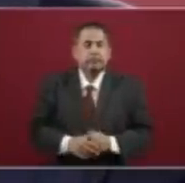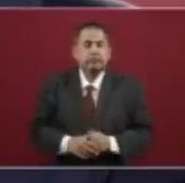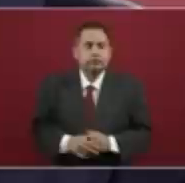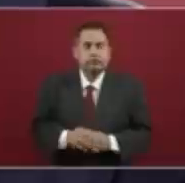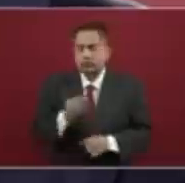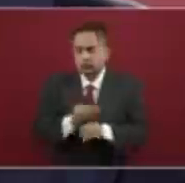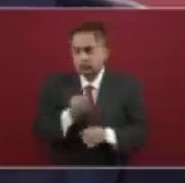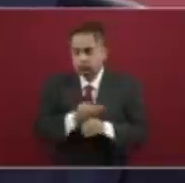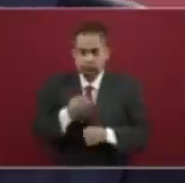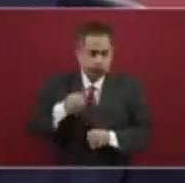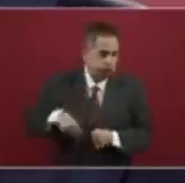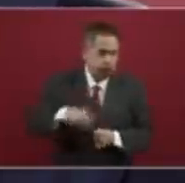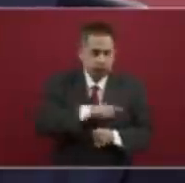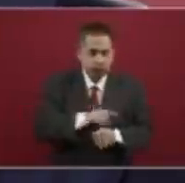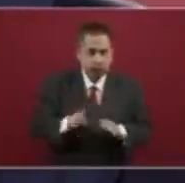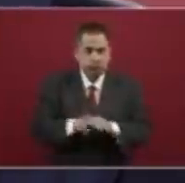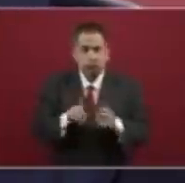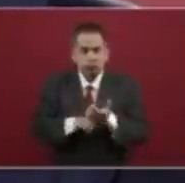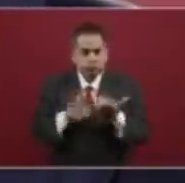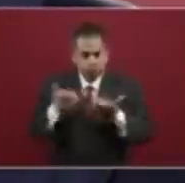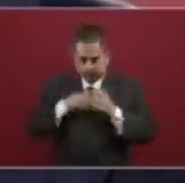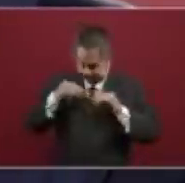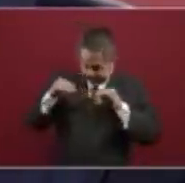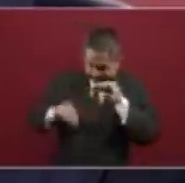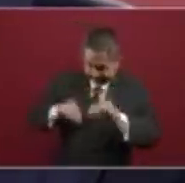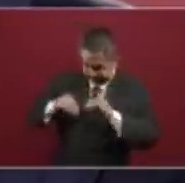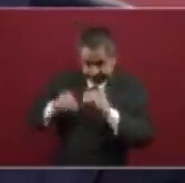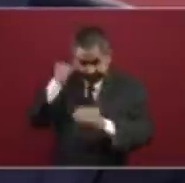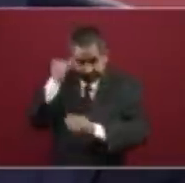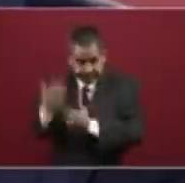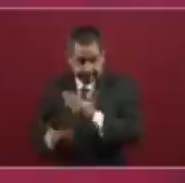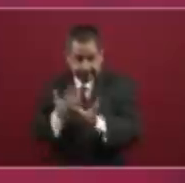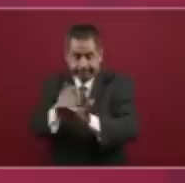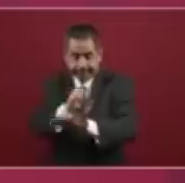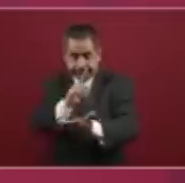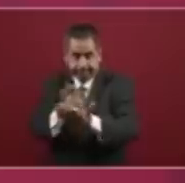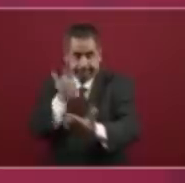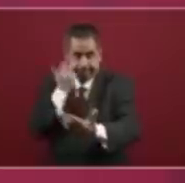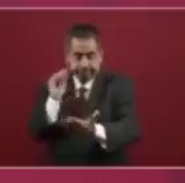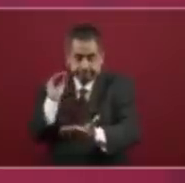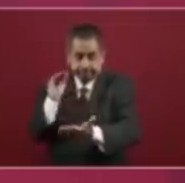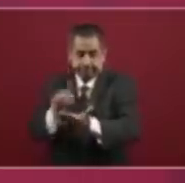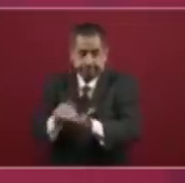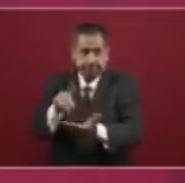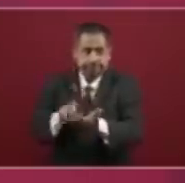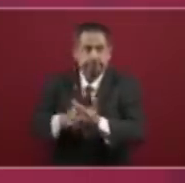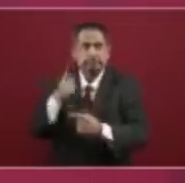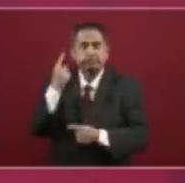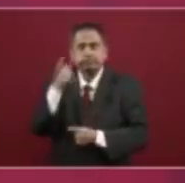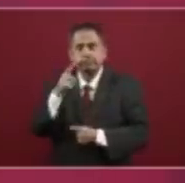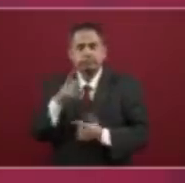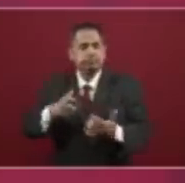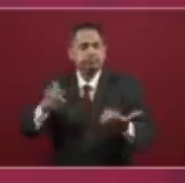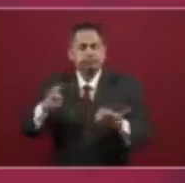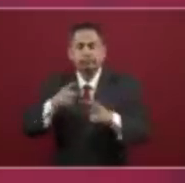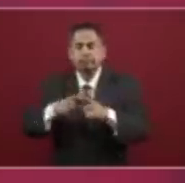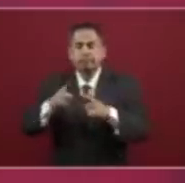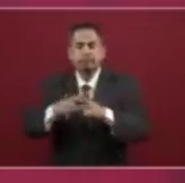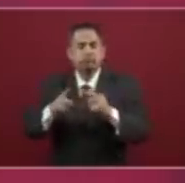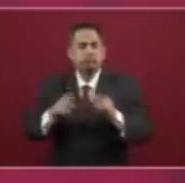estamos elaborando una iniciativa de ley para crear un